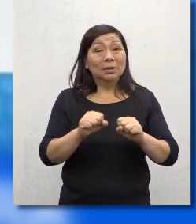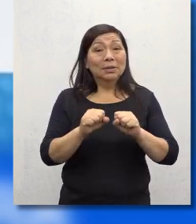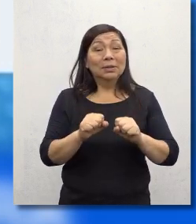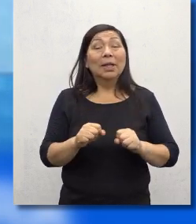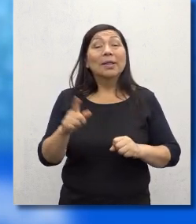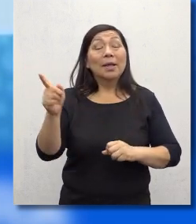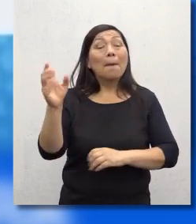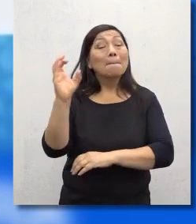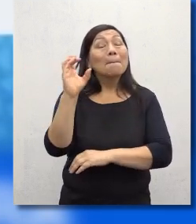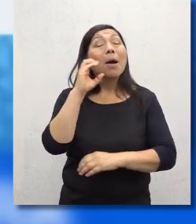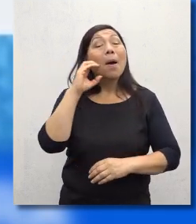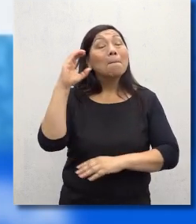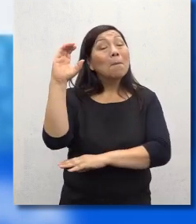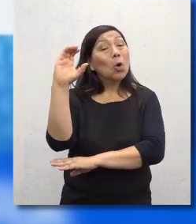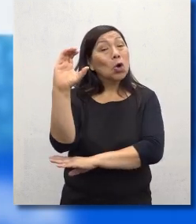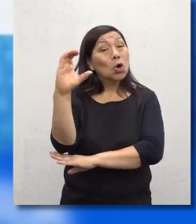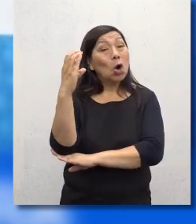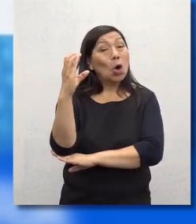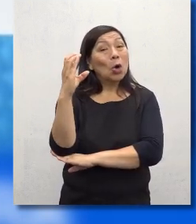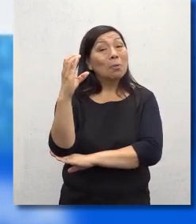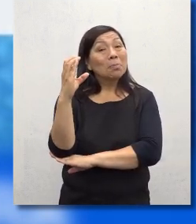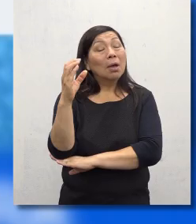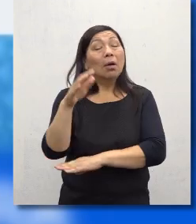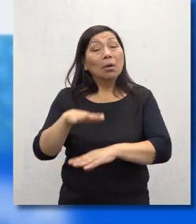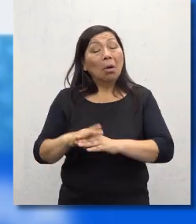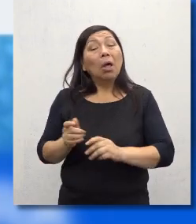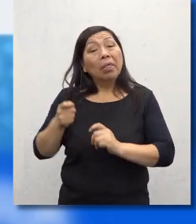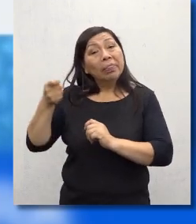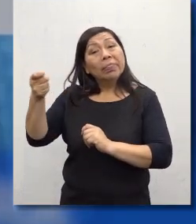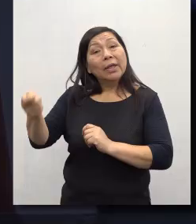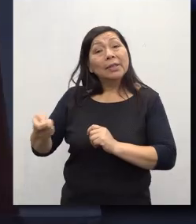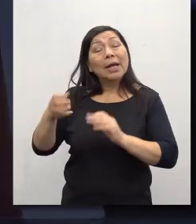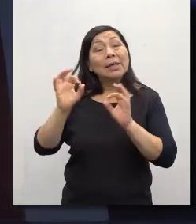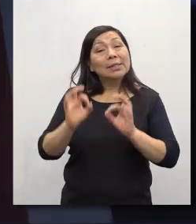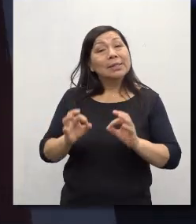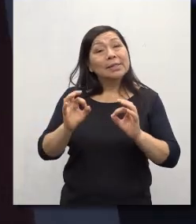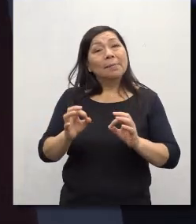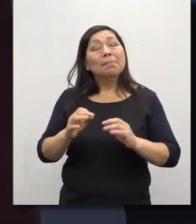de Bogotá encargarse de suministrarle los productos.